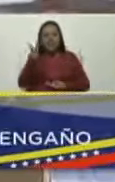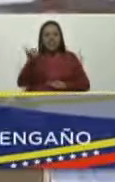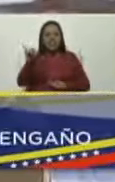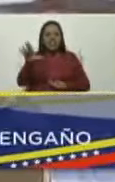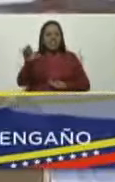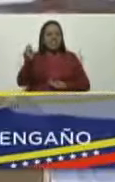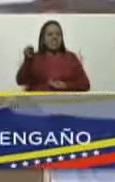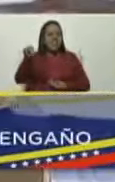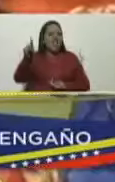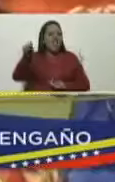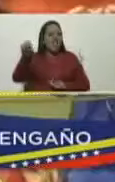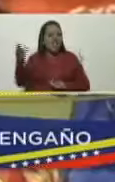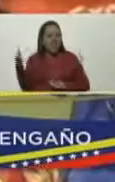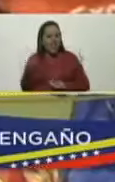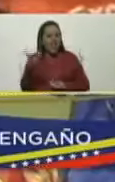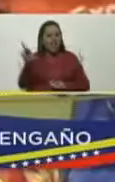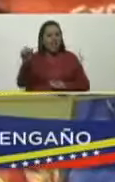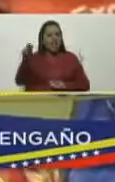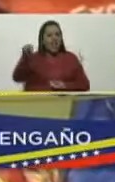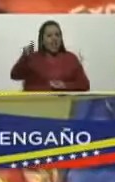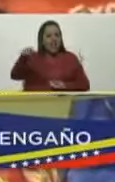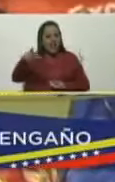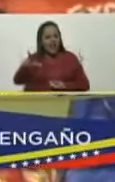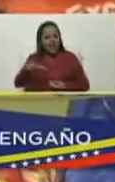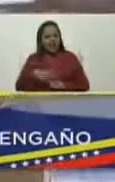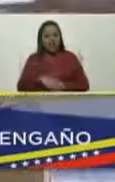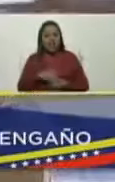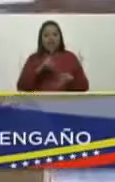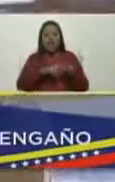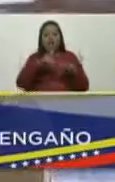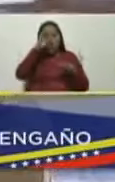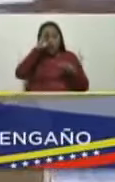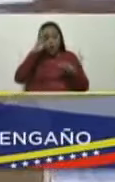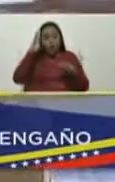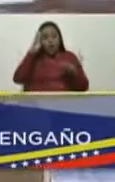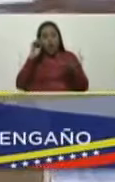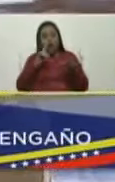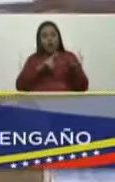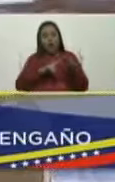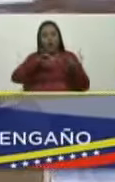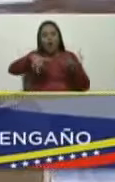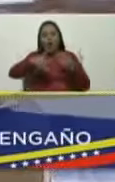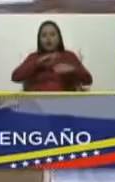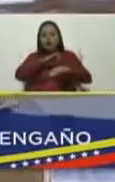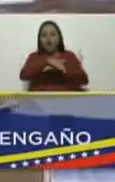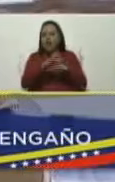gloria, estaba Diosdado, Jorge Rodríguez y todo un equipo.